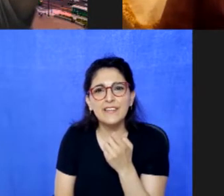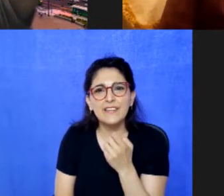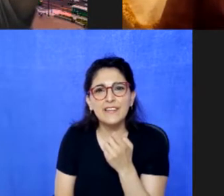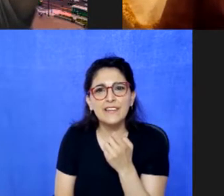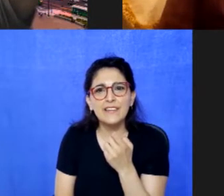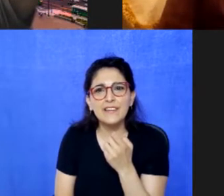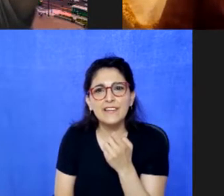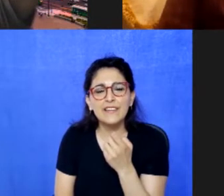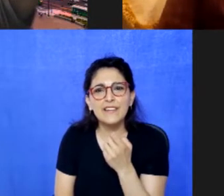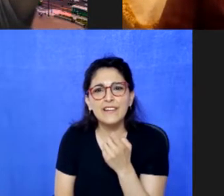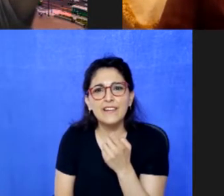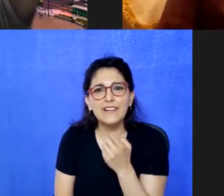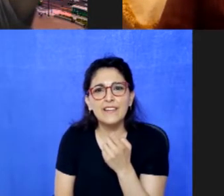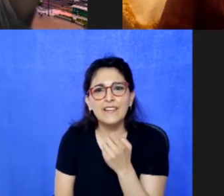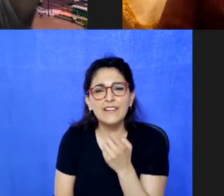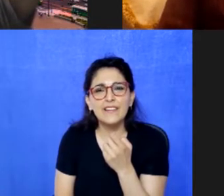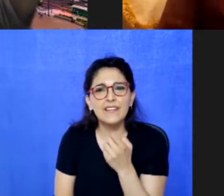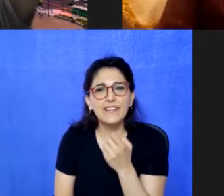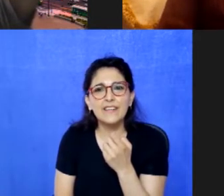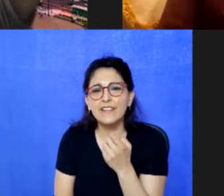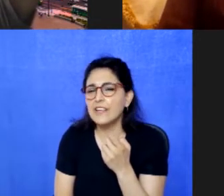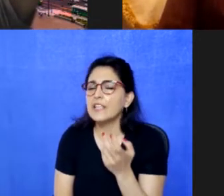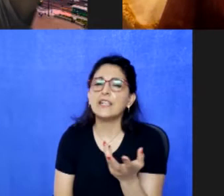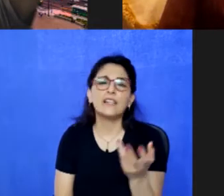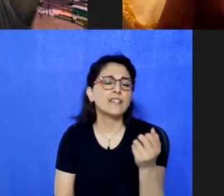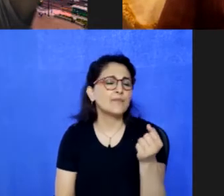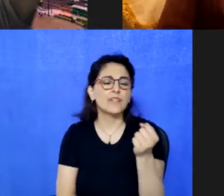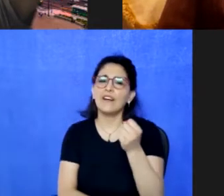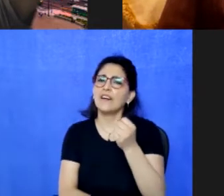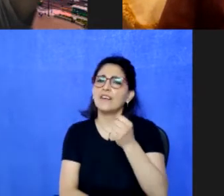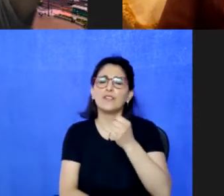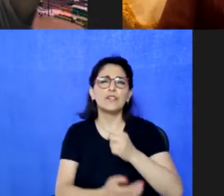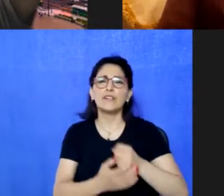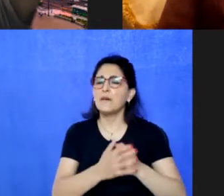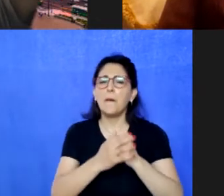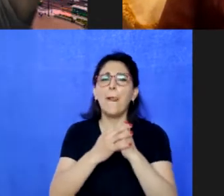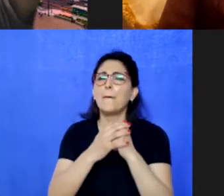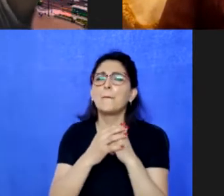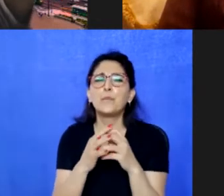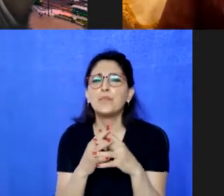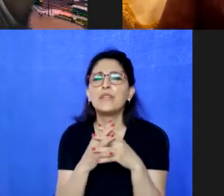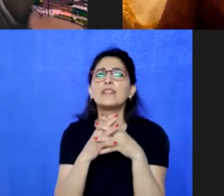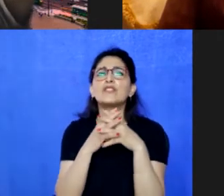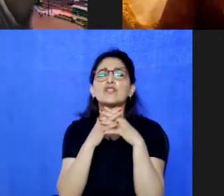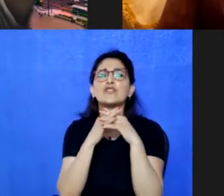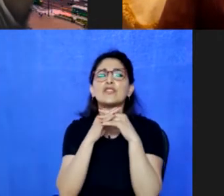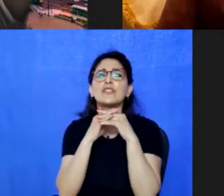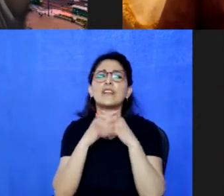son radicados en Italia, no largan esta tierra ni muerta. Llora, mas no quieren